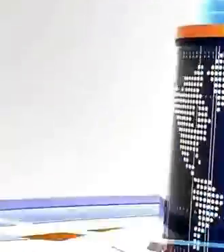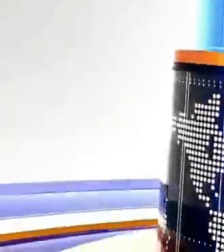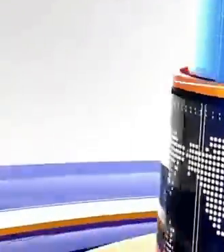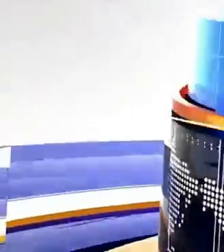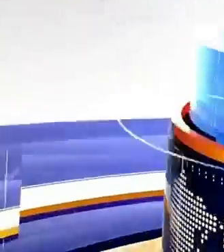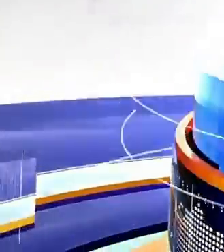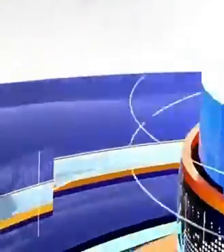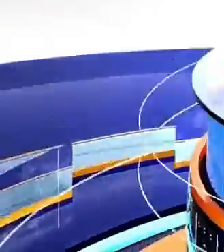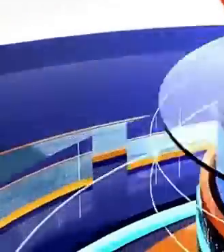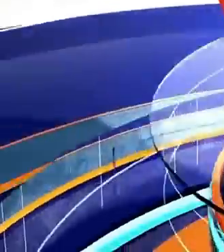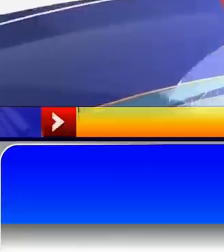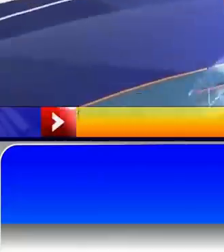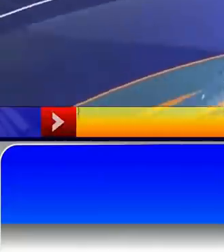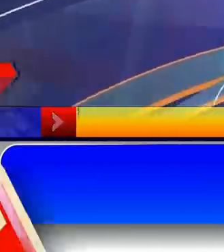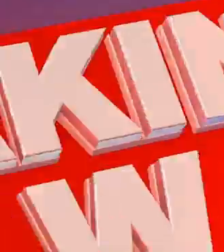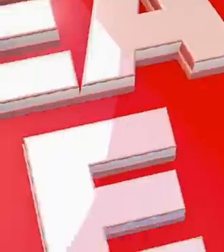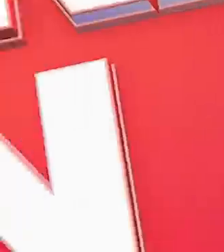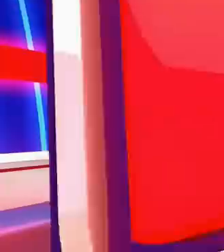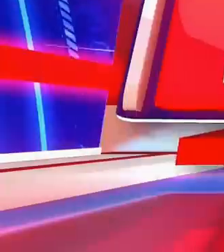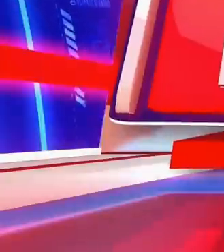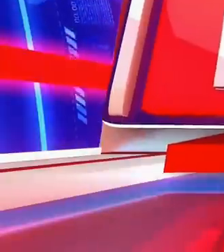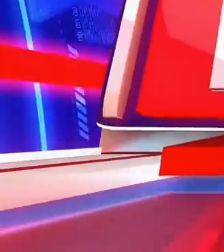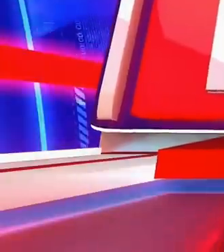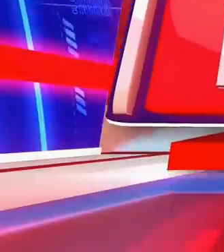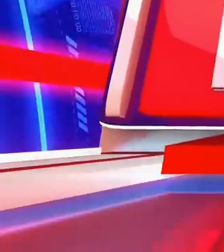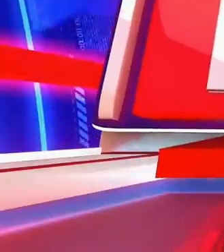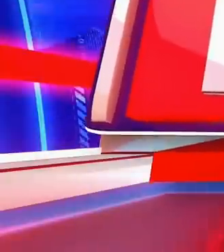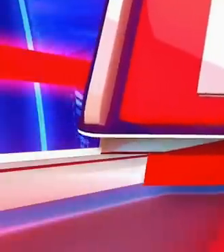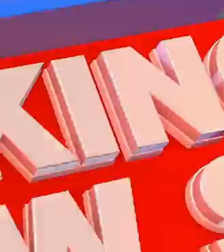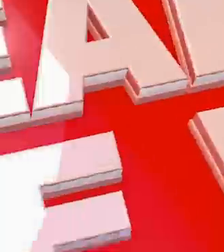Saludos desde InfoCuba, bienvenidos a una nueva edición de noticias.